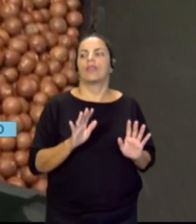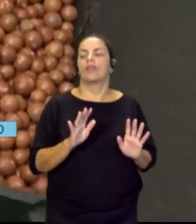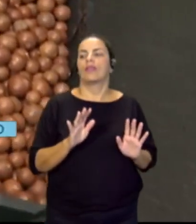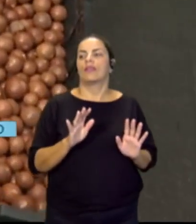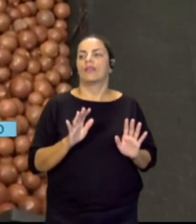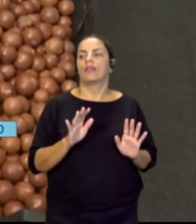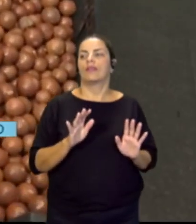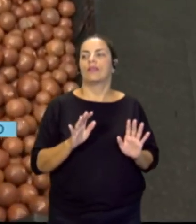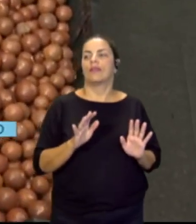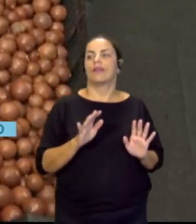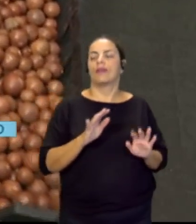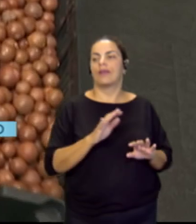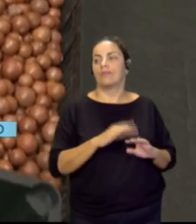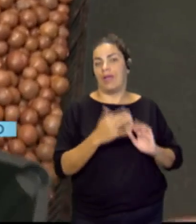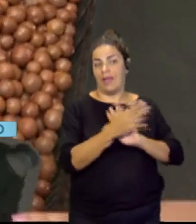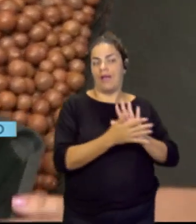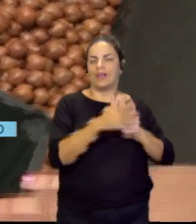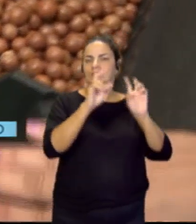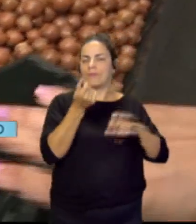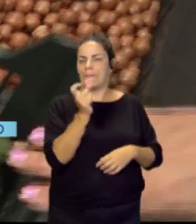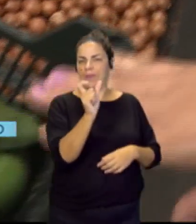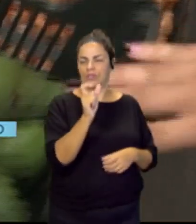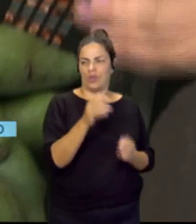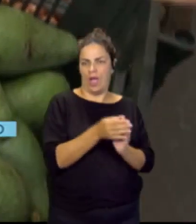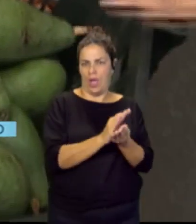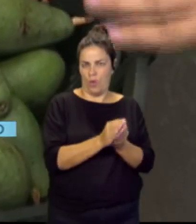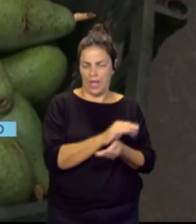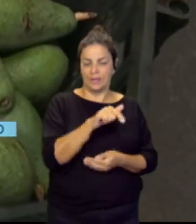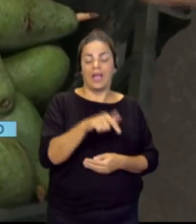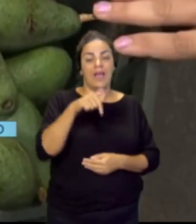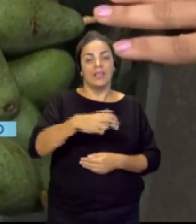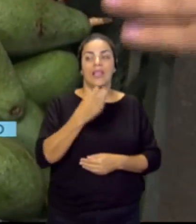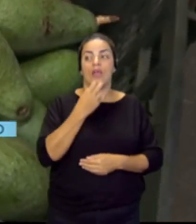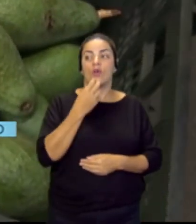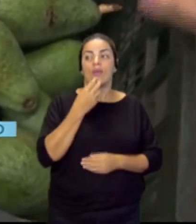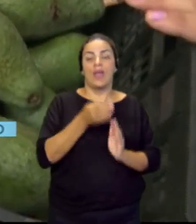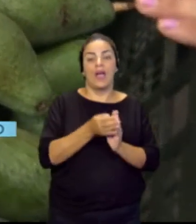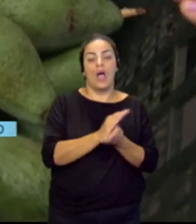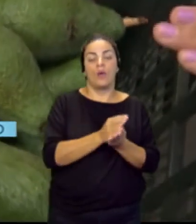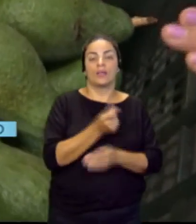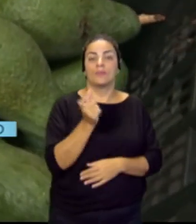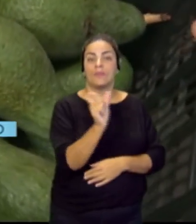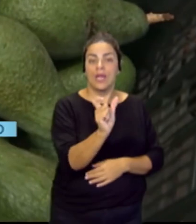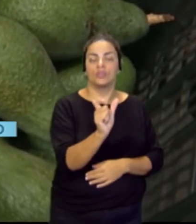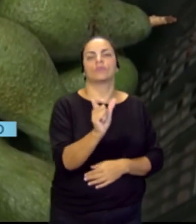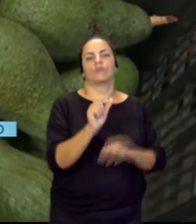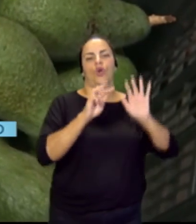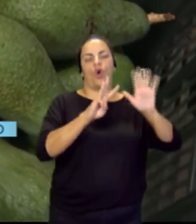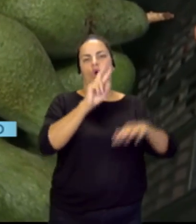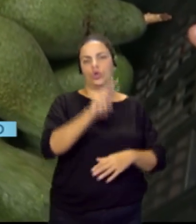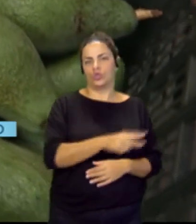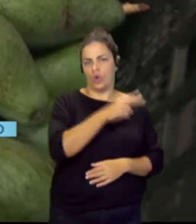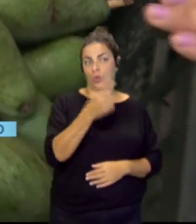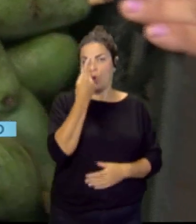introducir el precio del aguacate del que hablábamos aquí en la comera el precio de aguacate está a 8 El